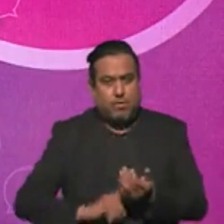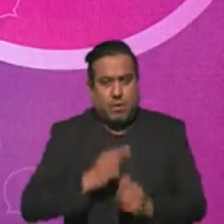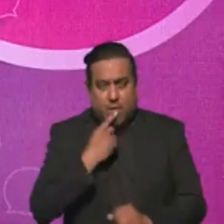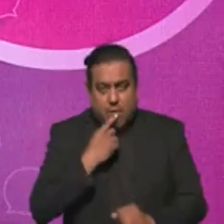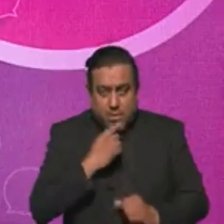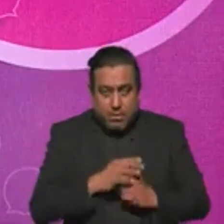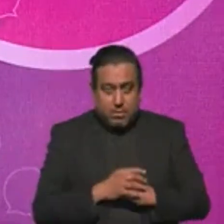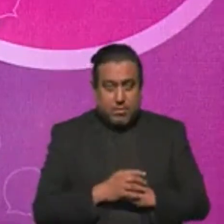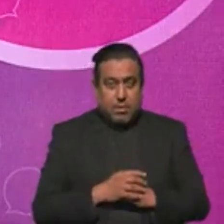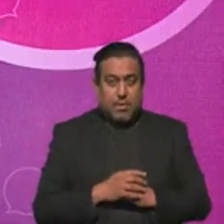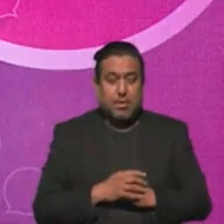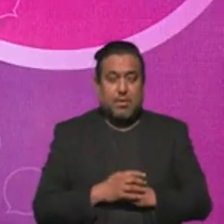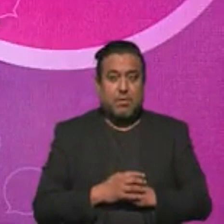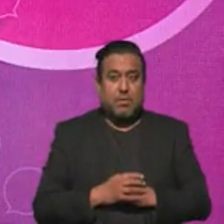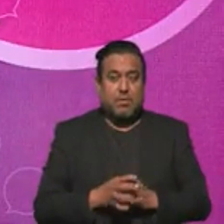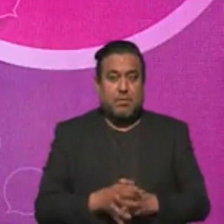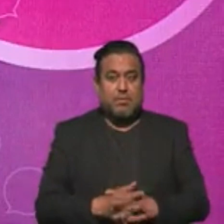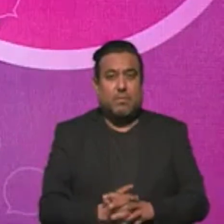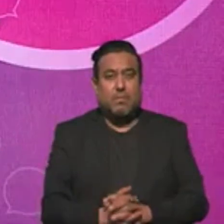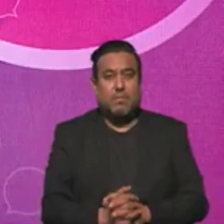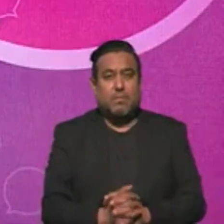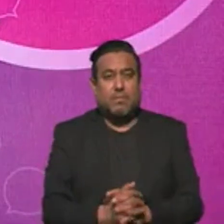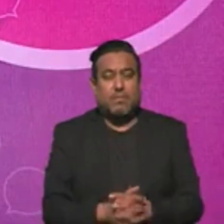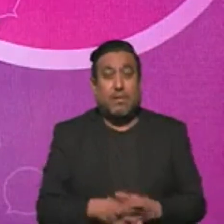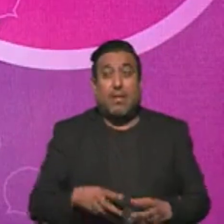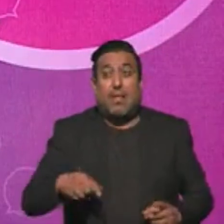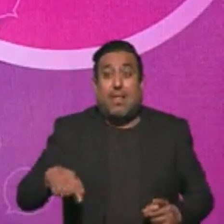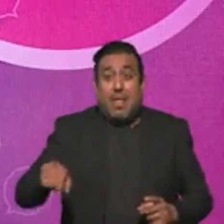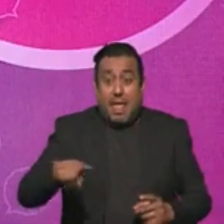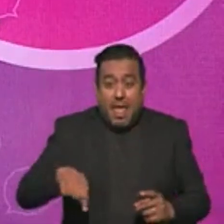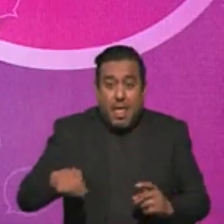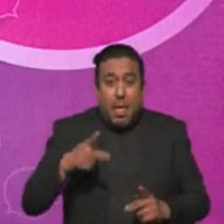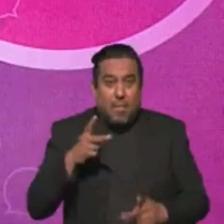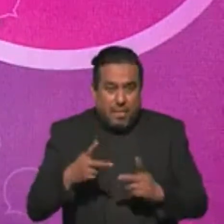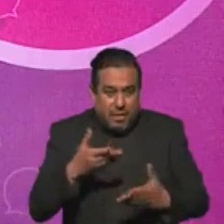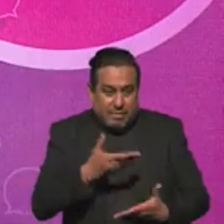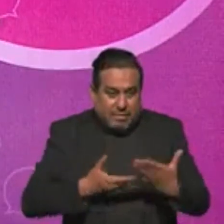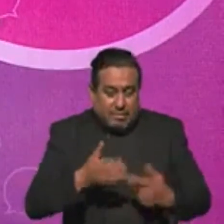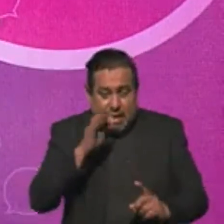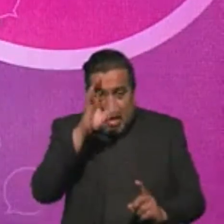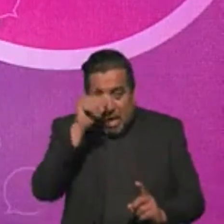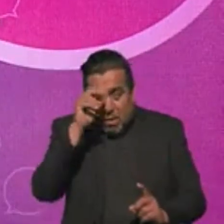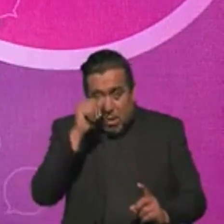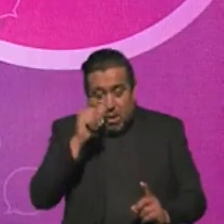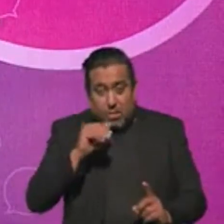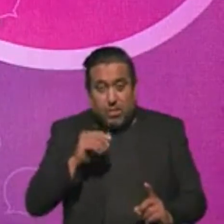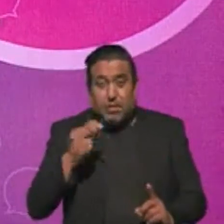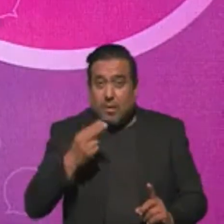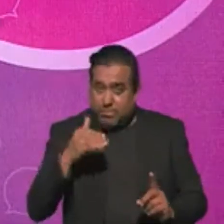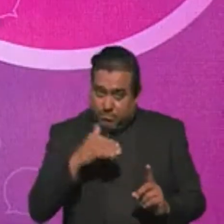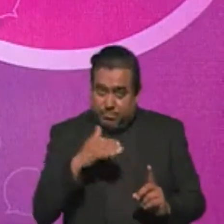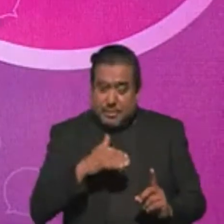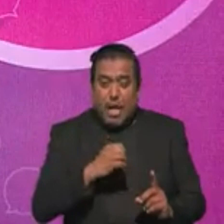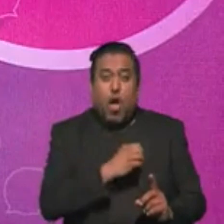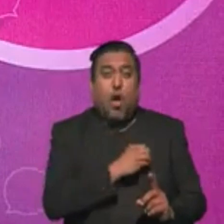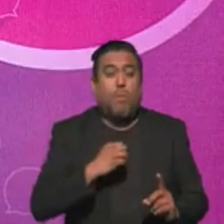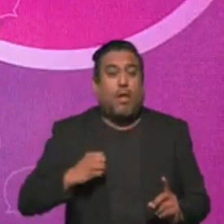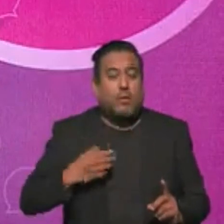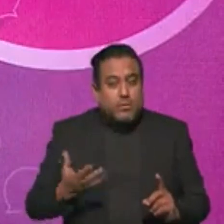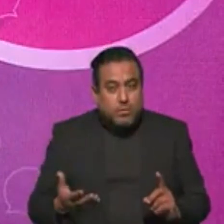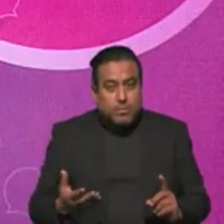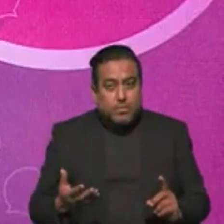las autoridades en lugar de seguir platicando negociando y obligándolas si fuera el